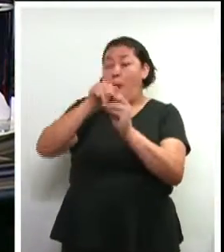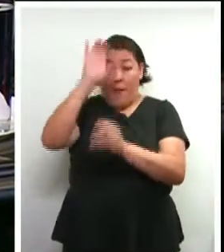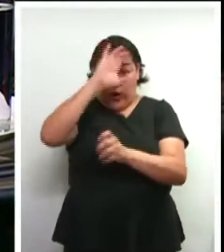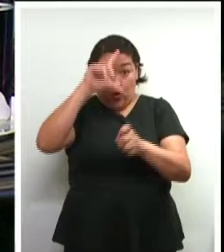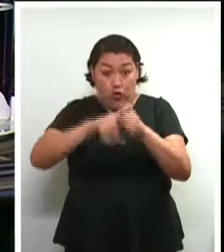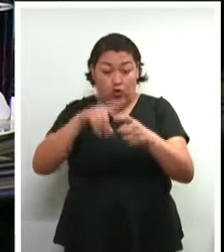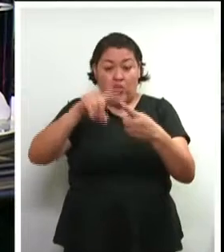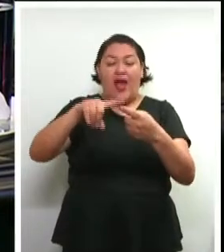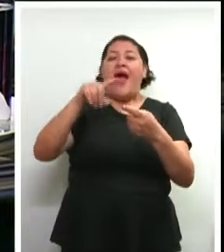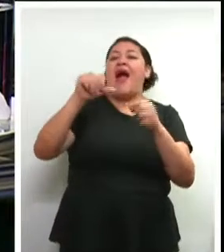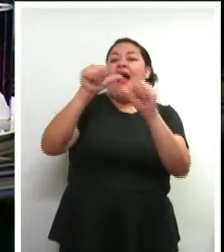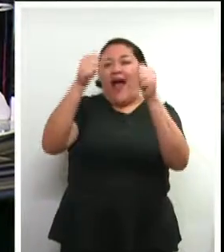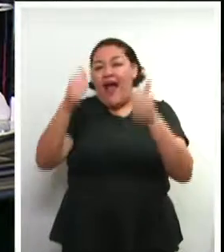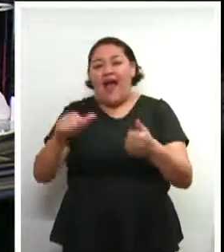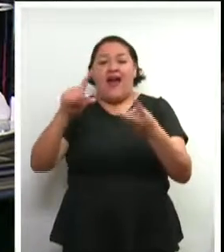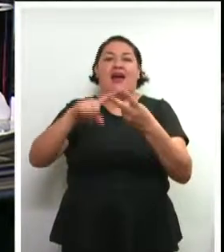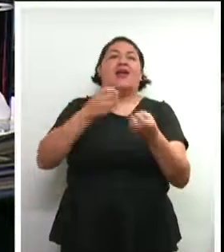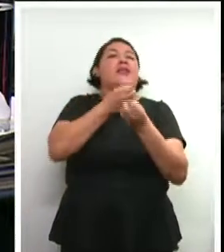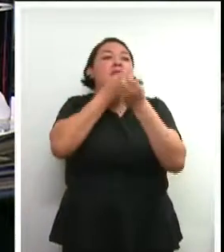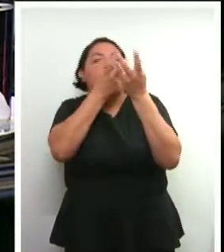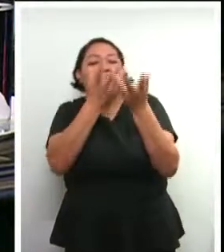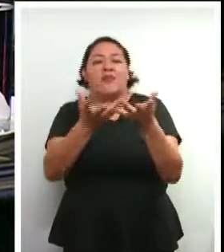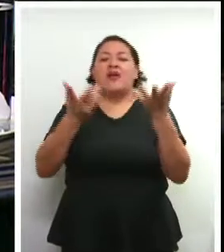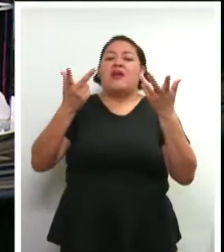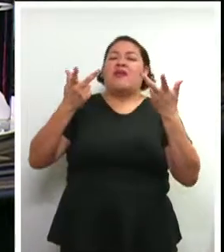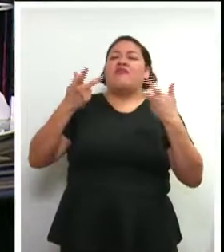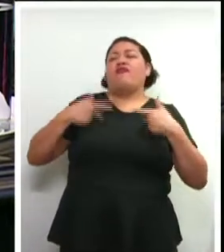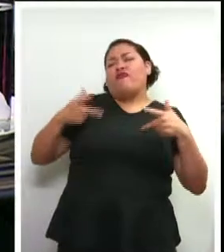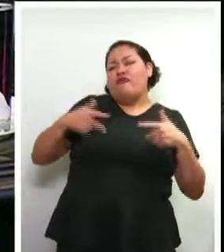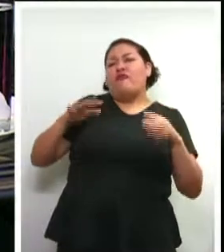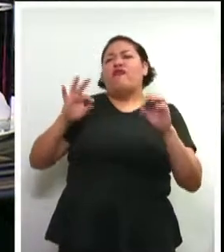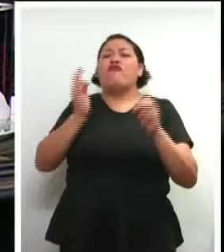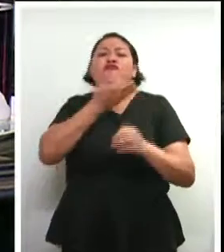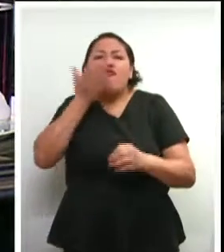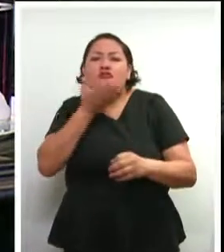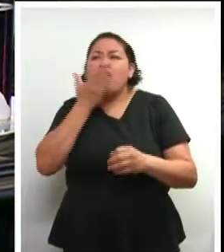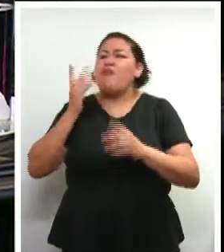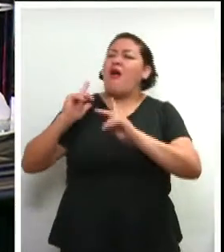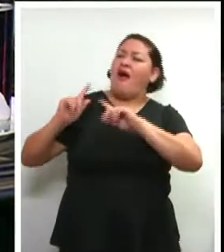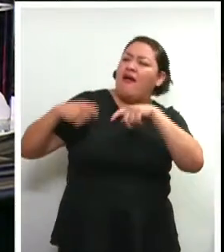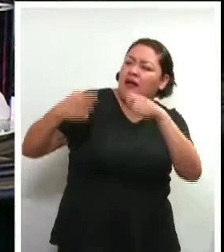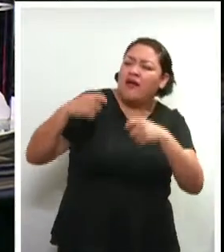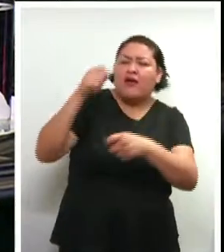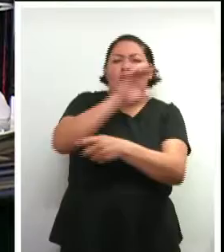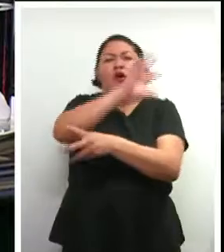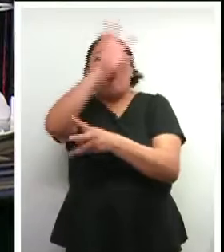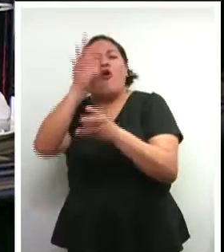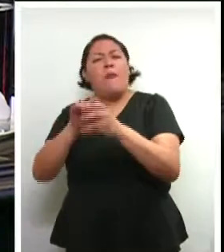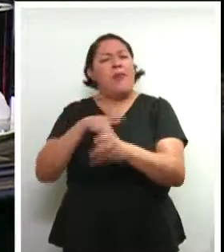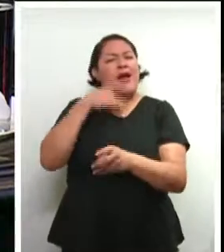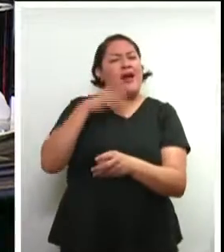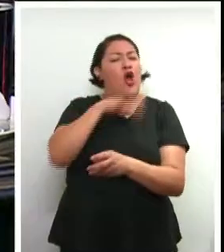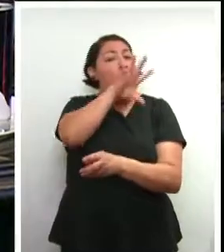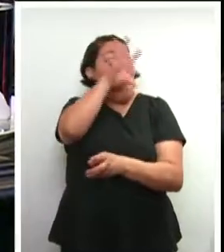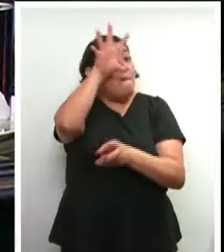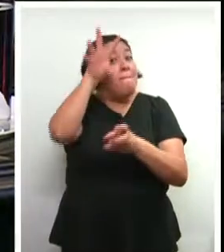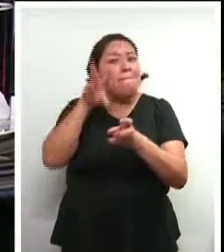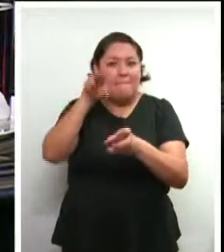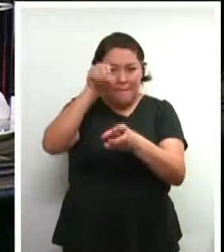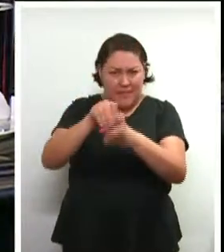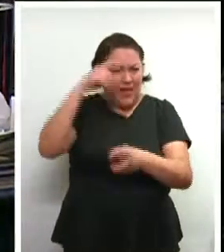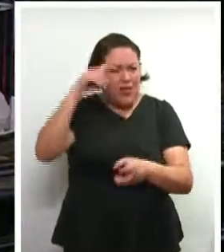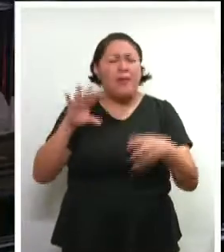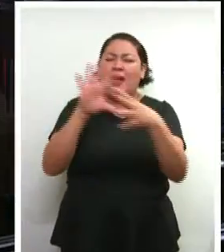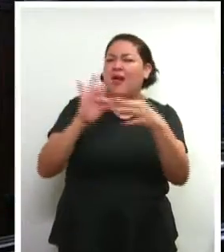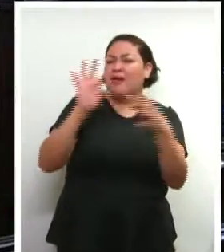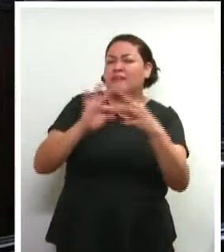las letras, los modos de vida, derechos fundamentales del ser humano, los sistemas de valores, las tradiciones y las creencias, y que la cultura da al hombre una capacidad de reflexionar